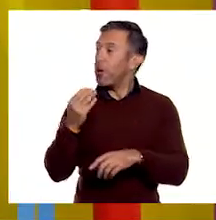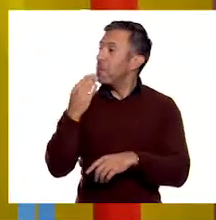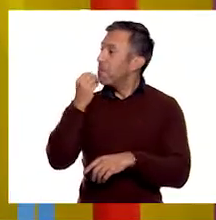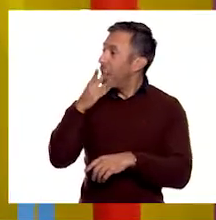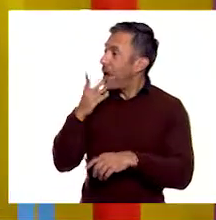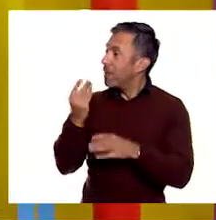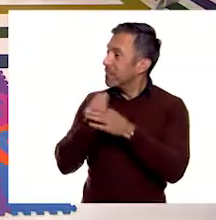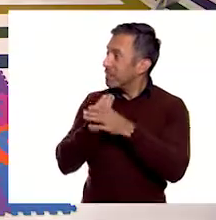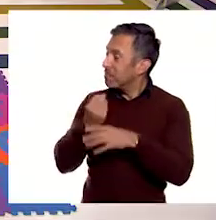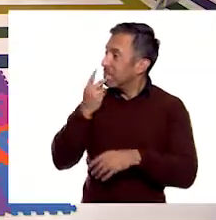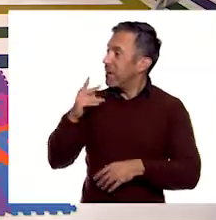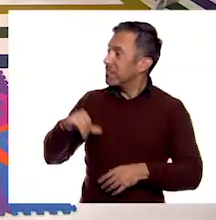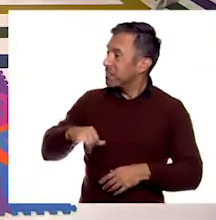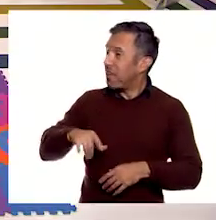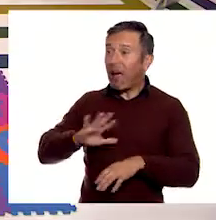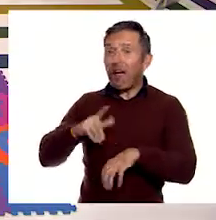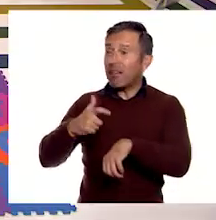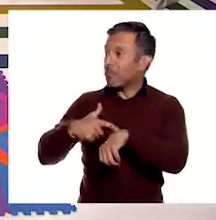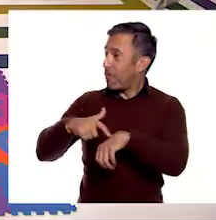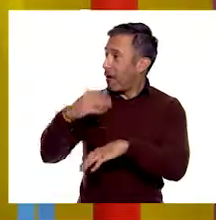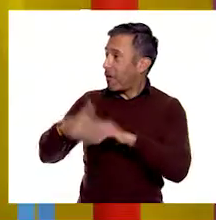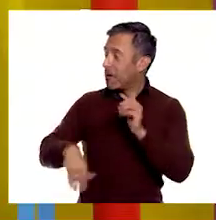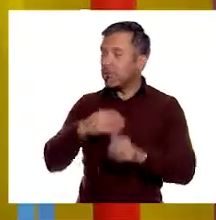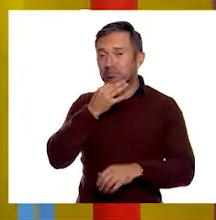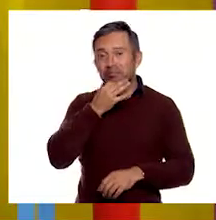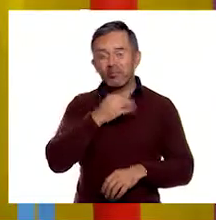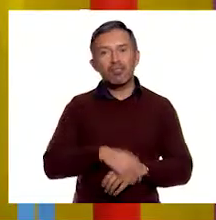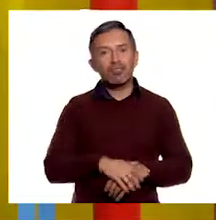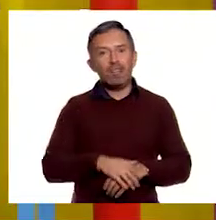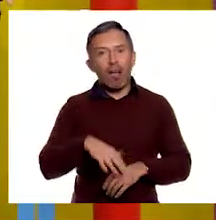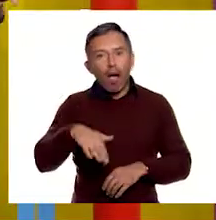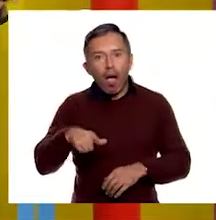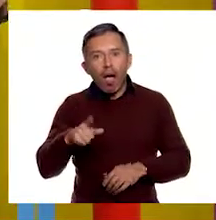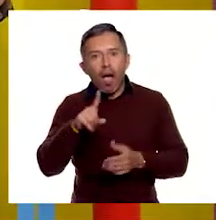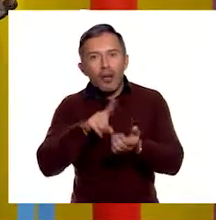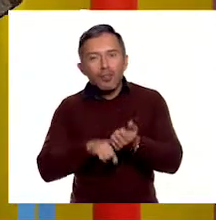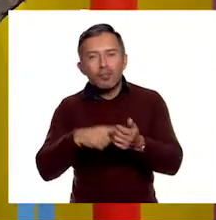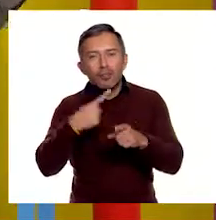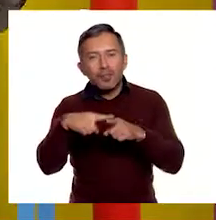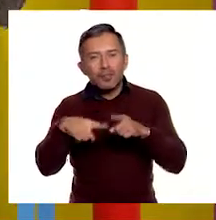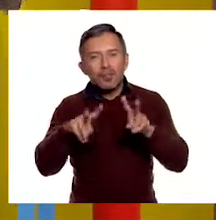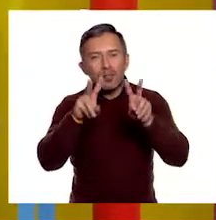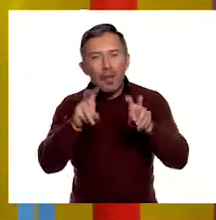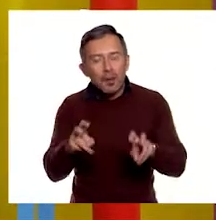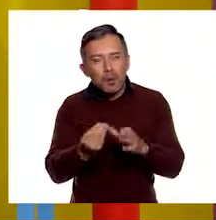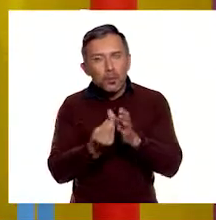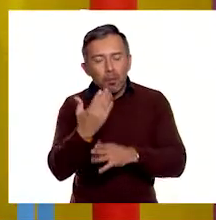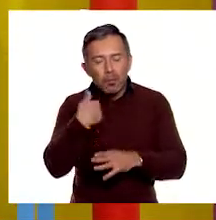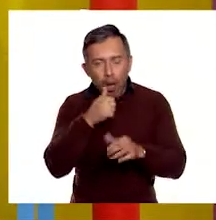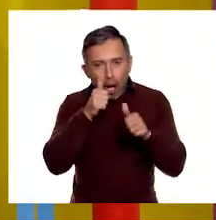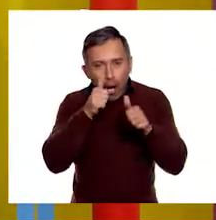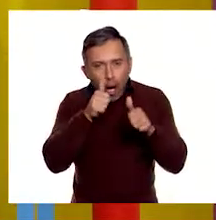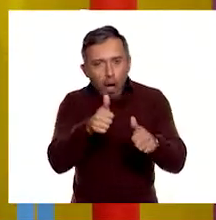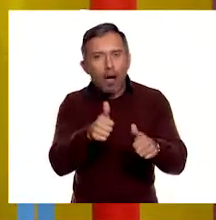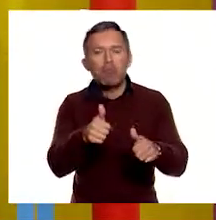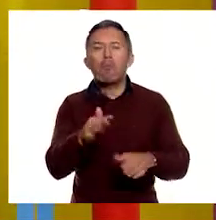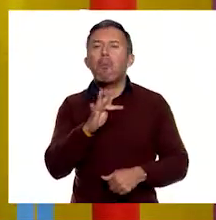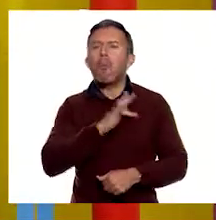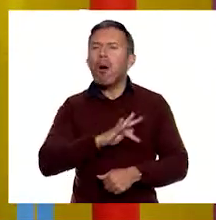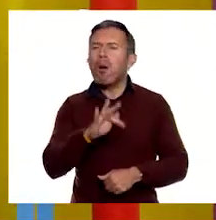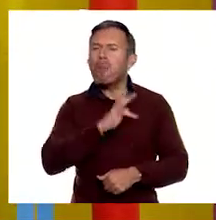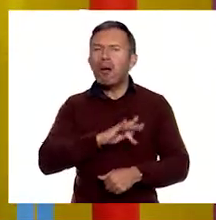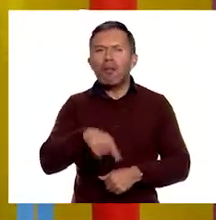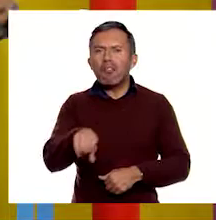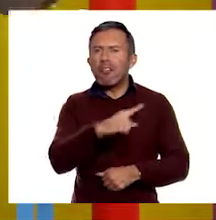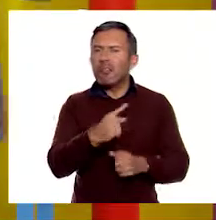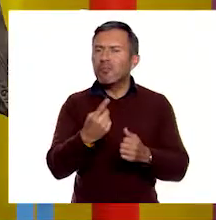la clase de nuevo. Ya se nos terminó. Mientras estábamos muy atentos, aprendiendo cosas nuevas, sorprendiéndonos de todo el potencial que tienen